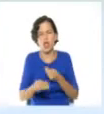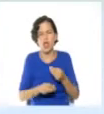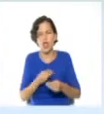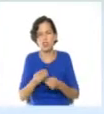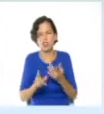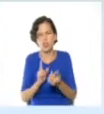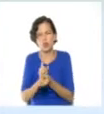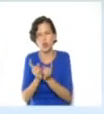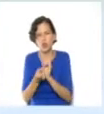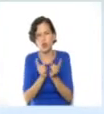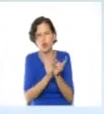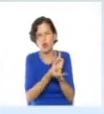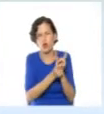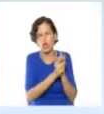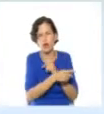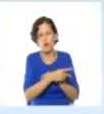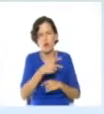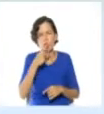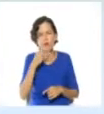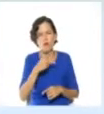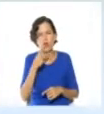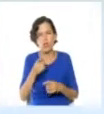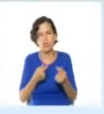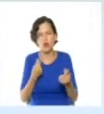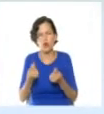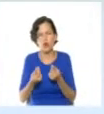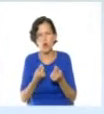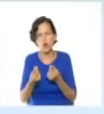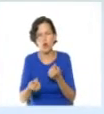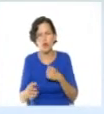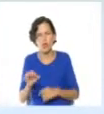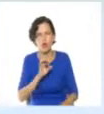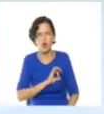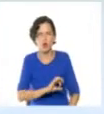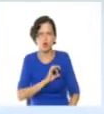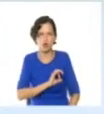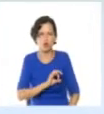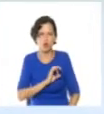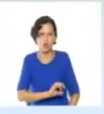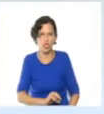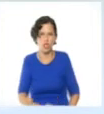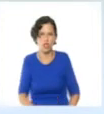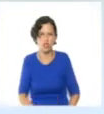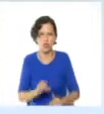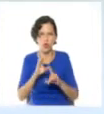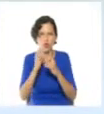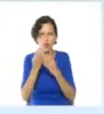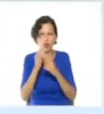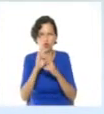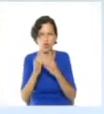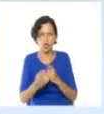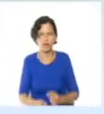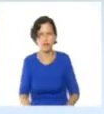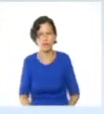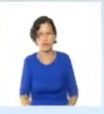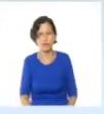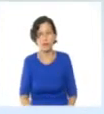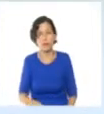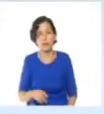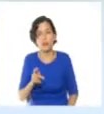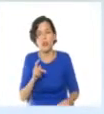unas reformas políticas en lo económico, en lo social y en lo cultural. Pasamos al año